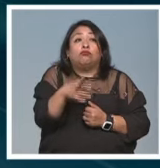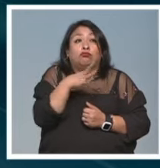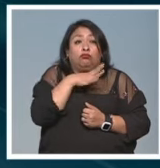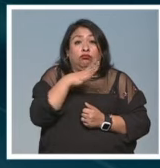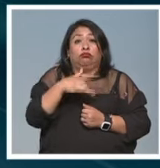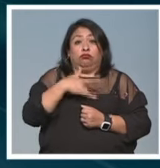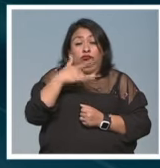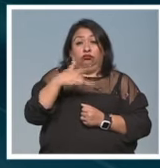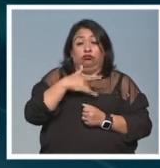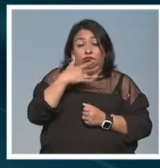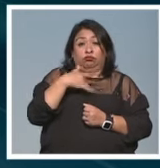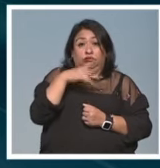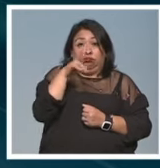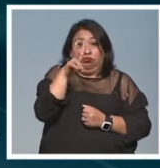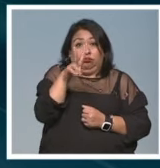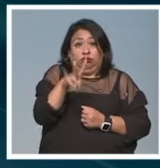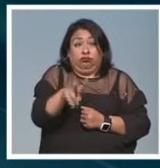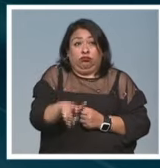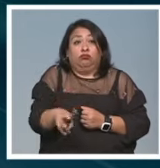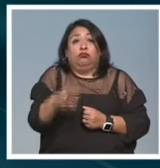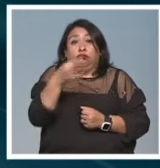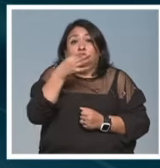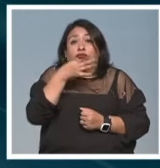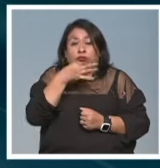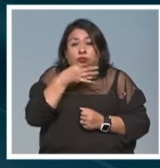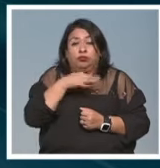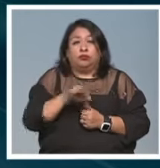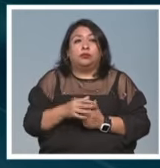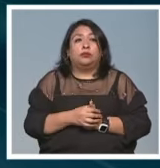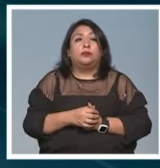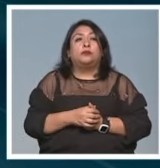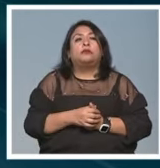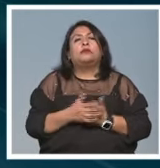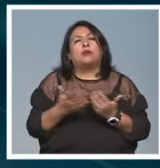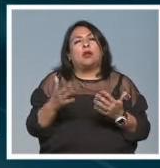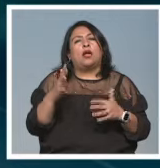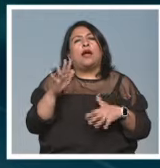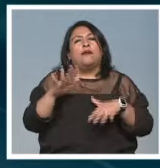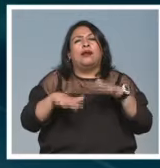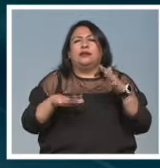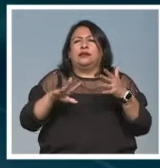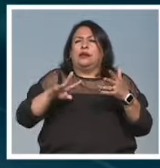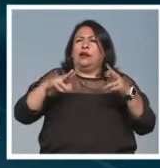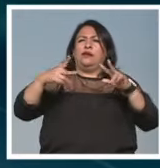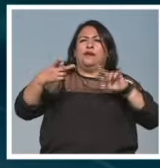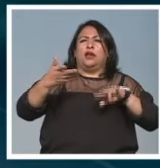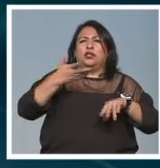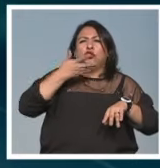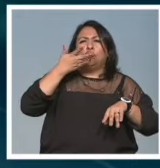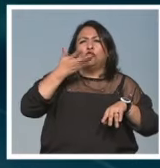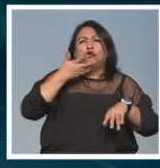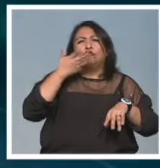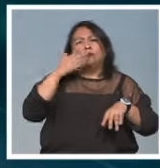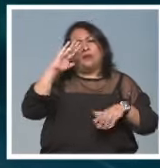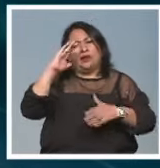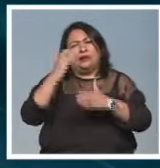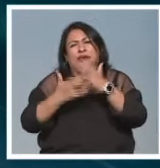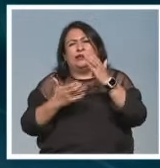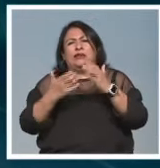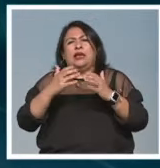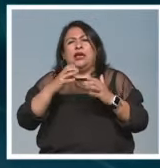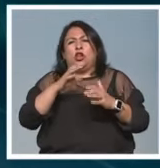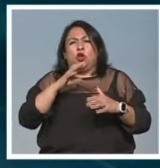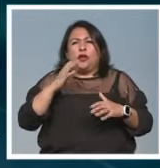lo que realmente sentimos y lo que realmente celebramos, ¿no? Y muchas veces que es contrario a tradiciones cristiano-católicas, por